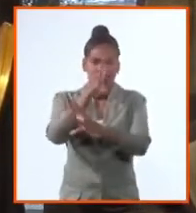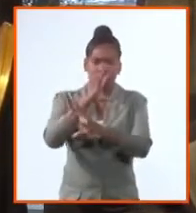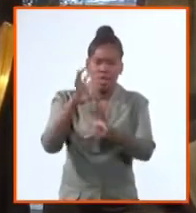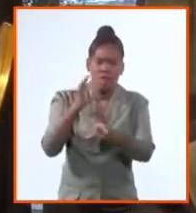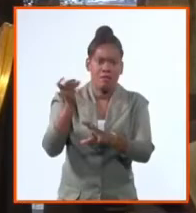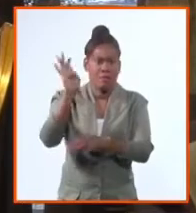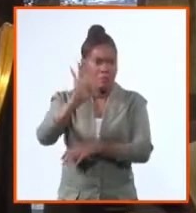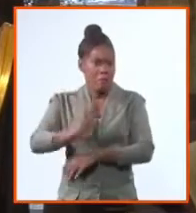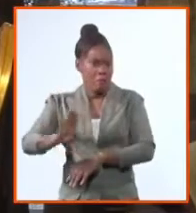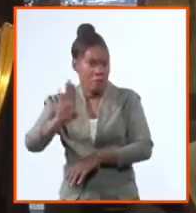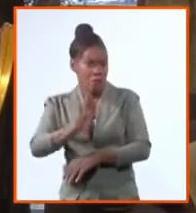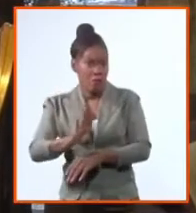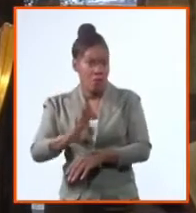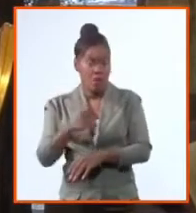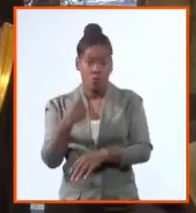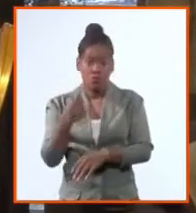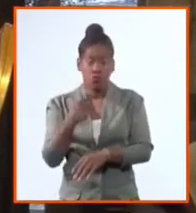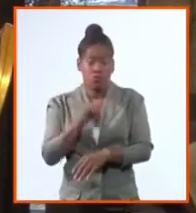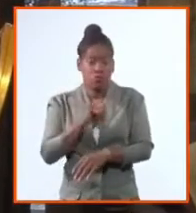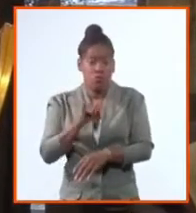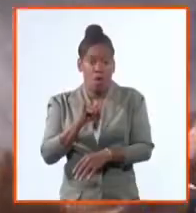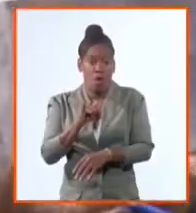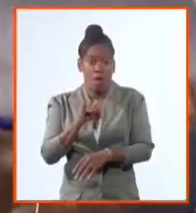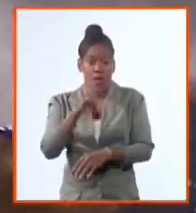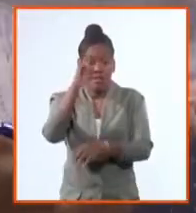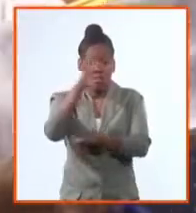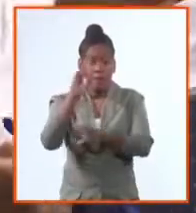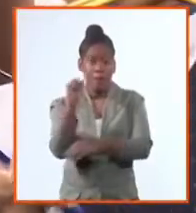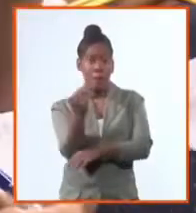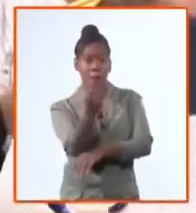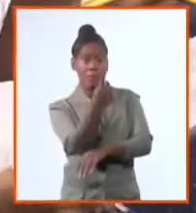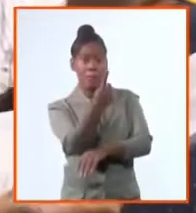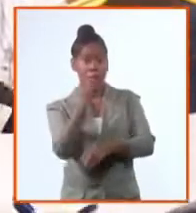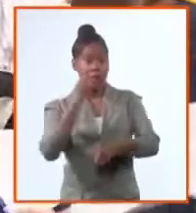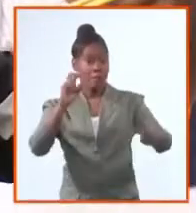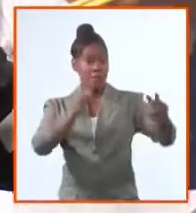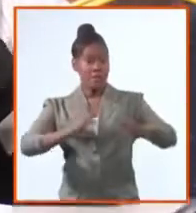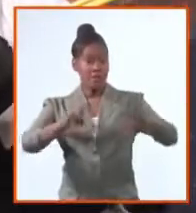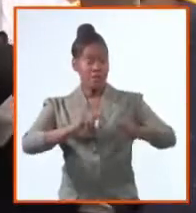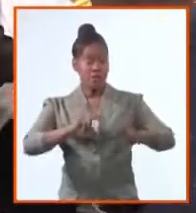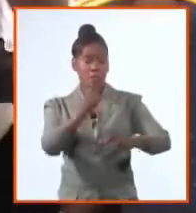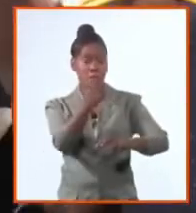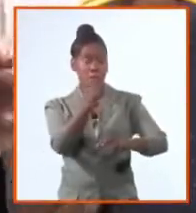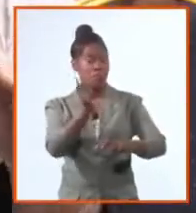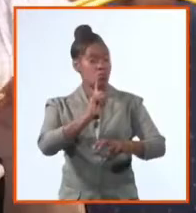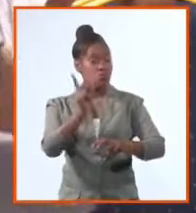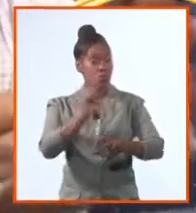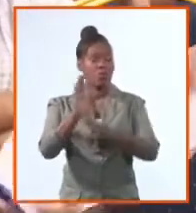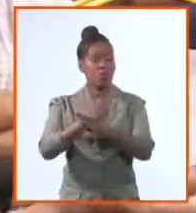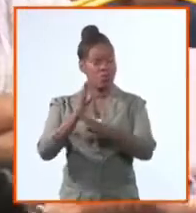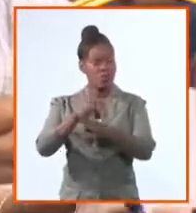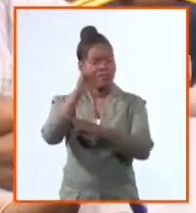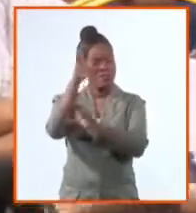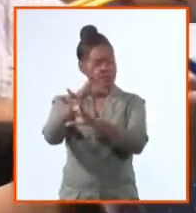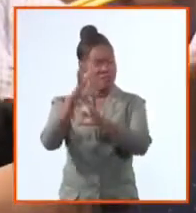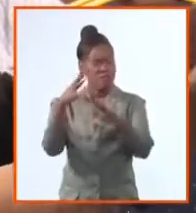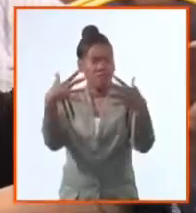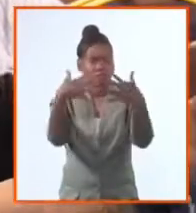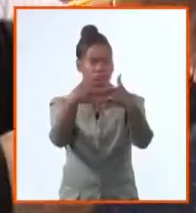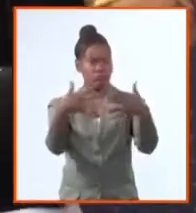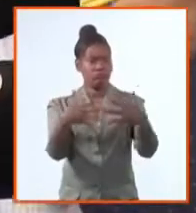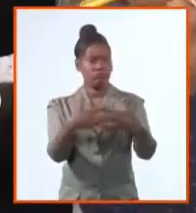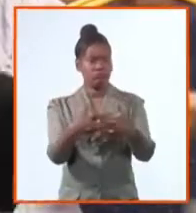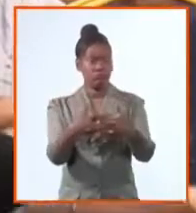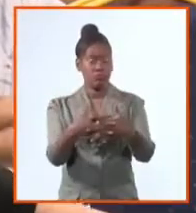nuestras vacunas hoy son nuestro orgullo, pero detrás de esa vacuna hay un esfuerzo en muchos campos que